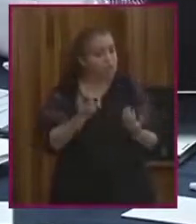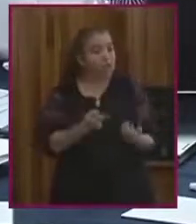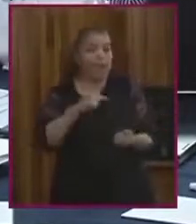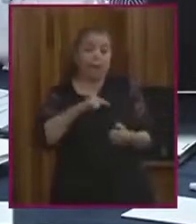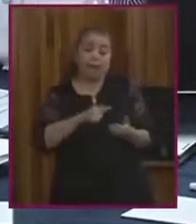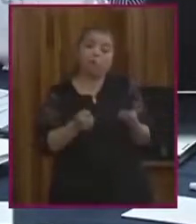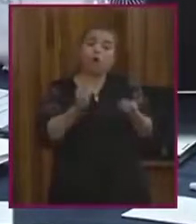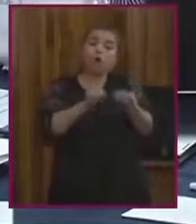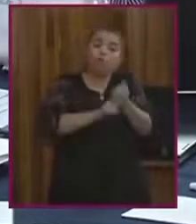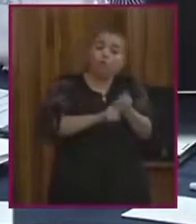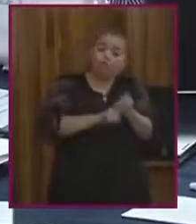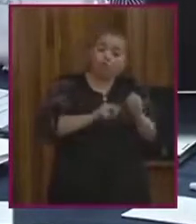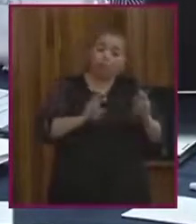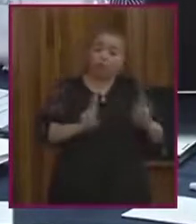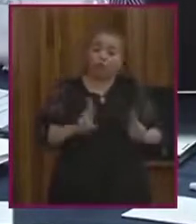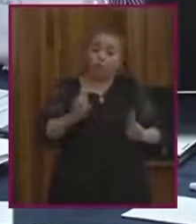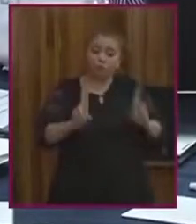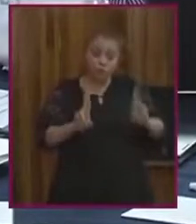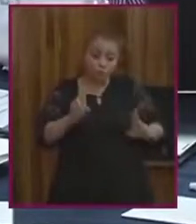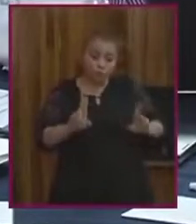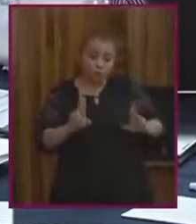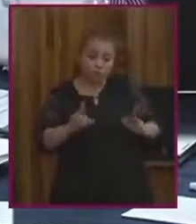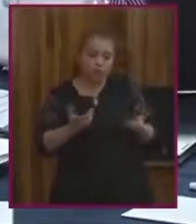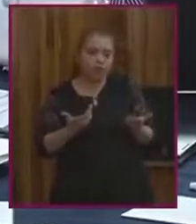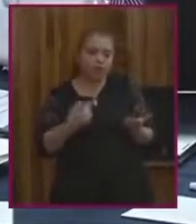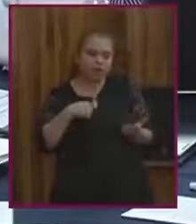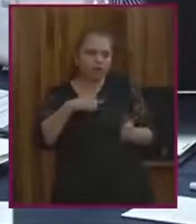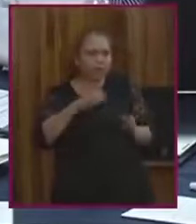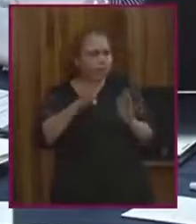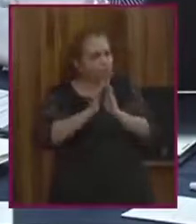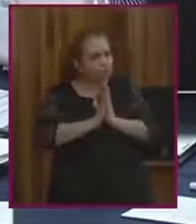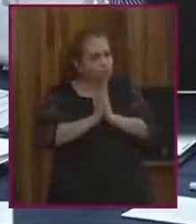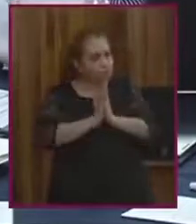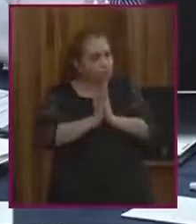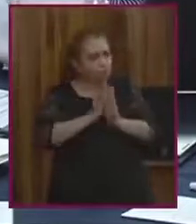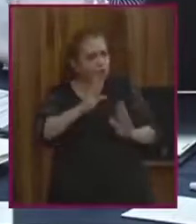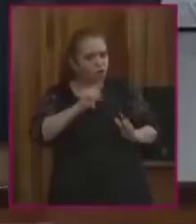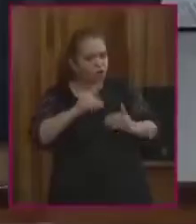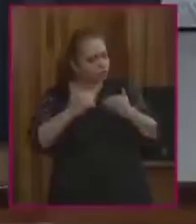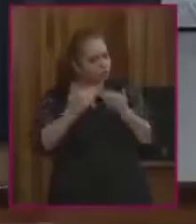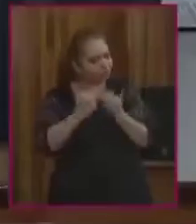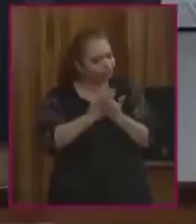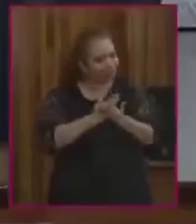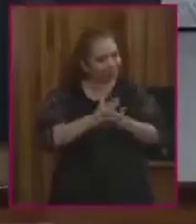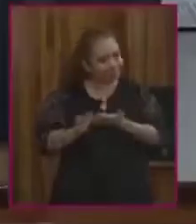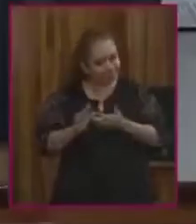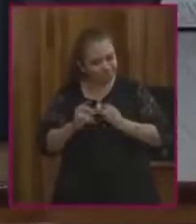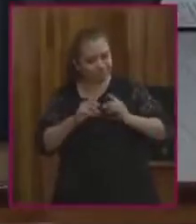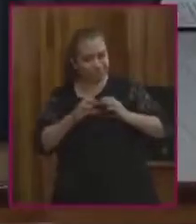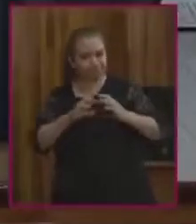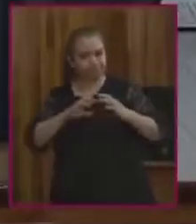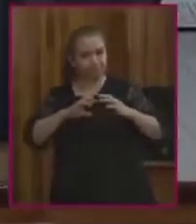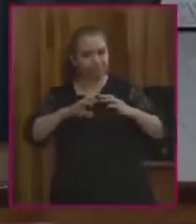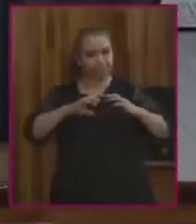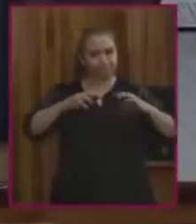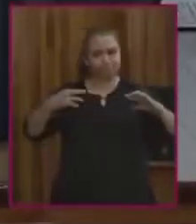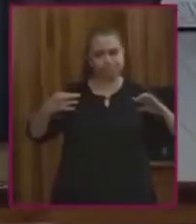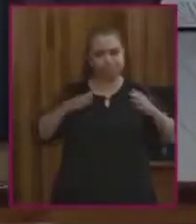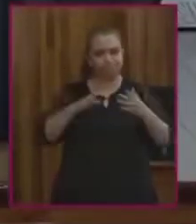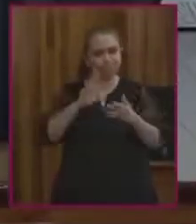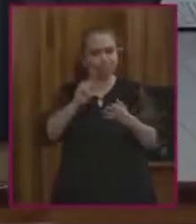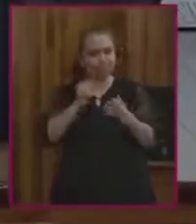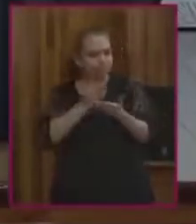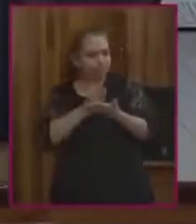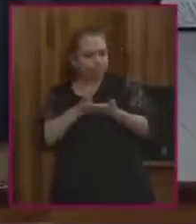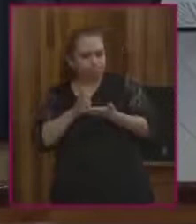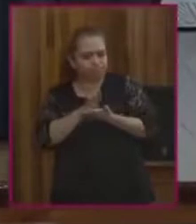en una escuela normal. Entonces les pido por favor que no nos desliguemos, que para nada dejemos ese vínculo que